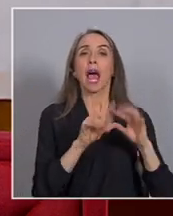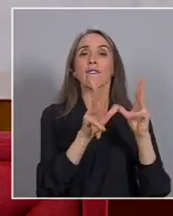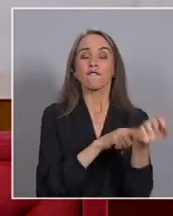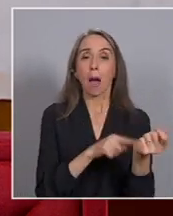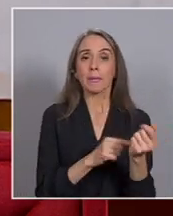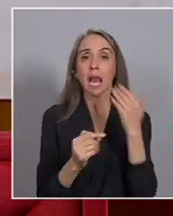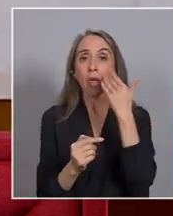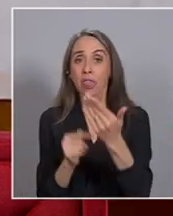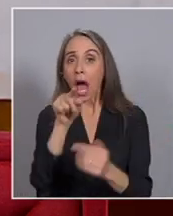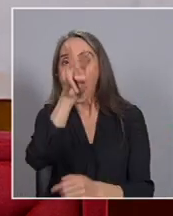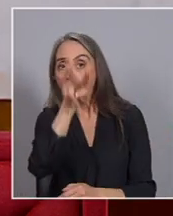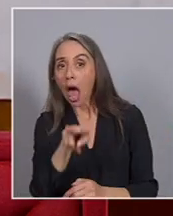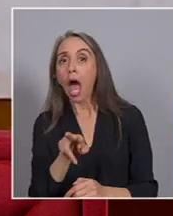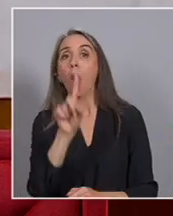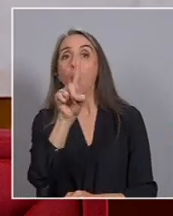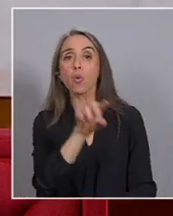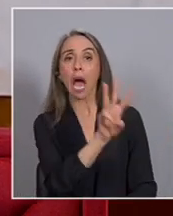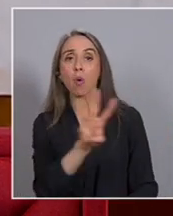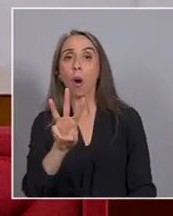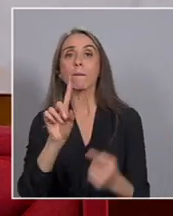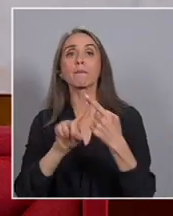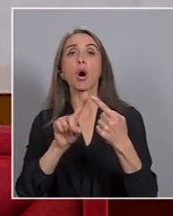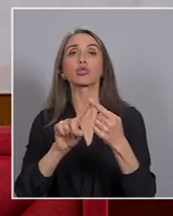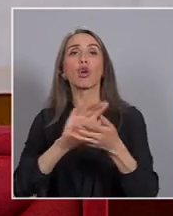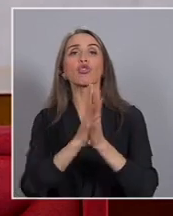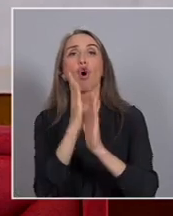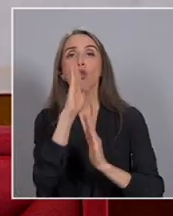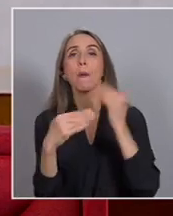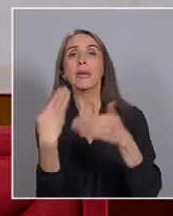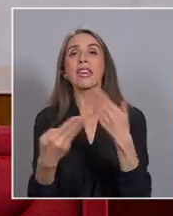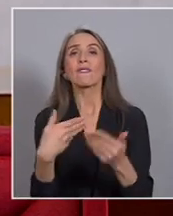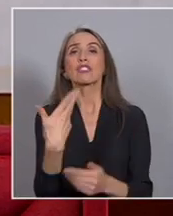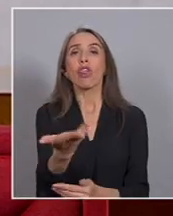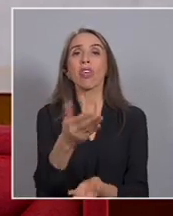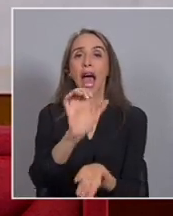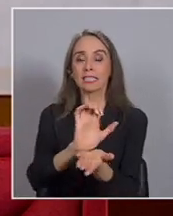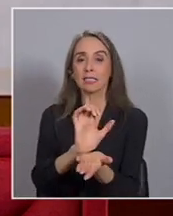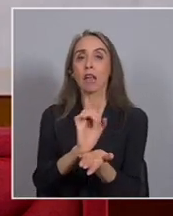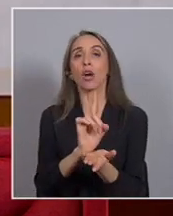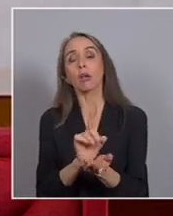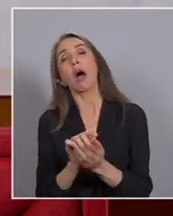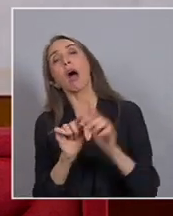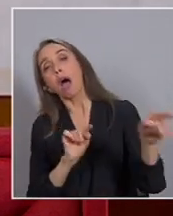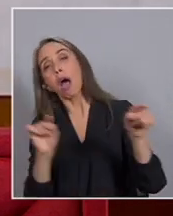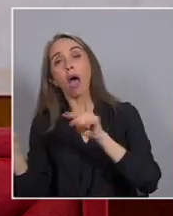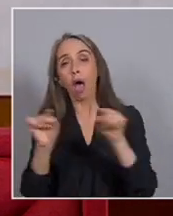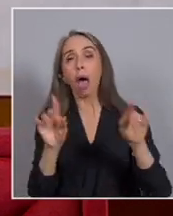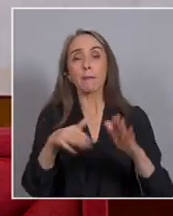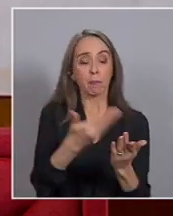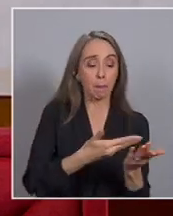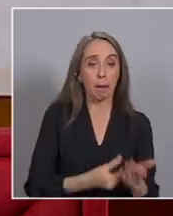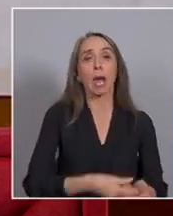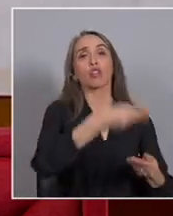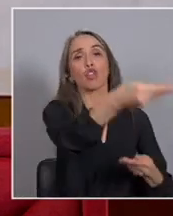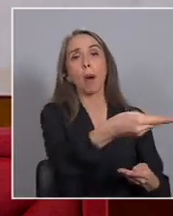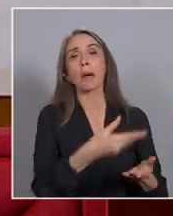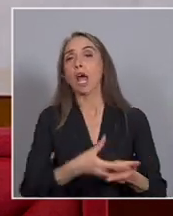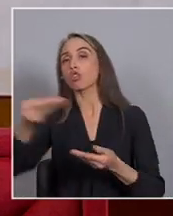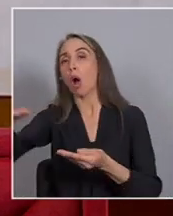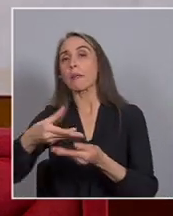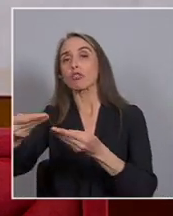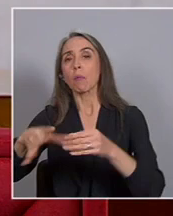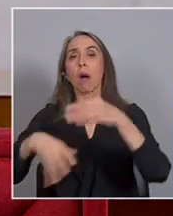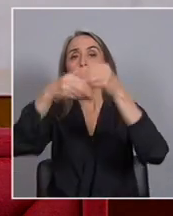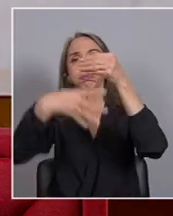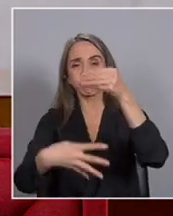las personas podrán postular en un solo lugar a todos los beneficios y no tendrán que entregar una y otra vez los mismos papeles como sucede hoy